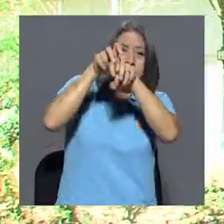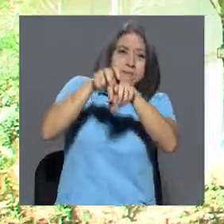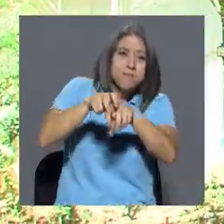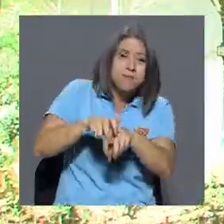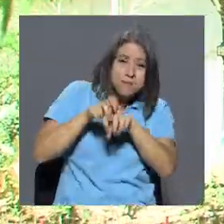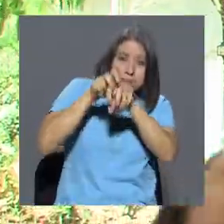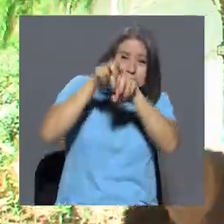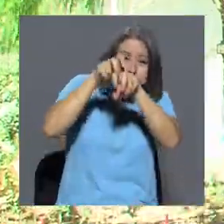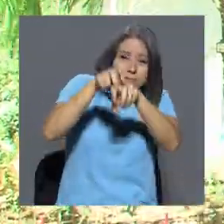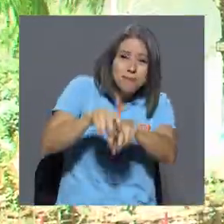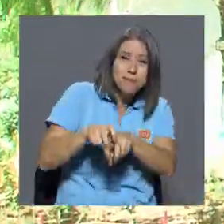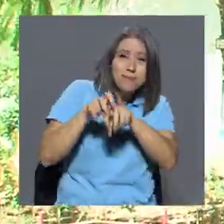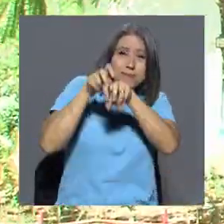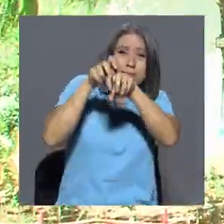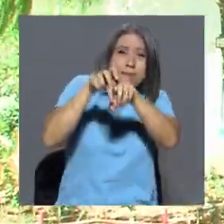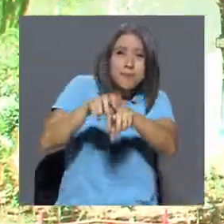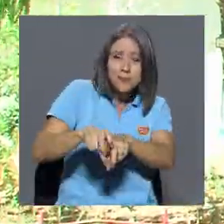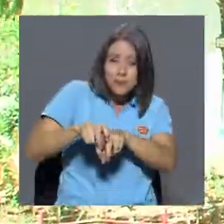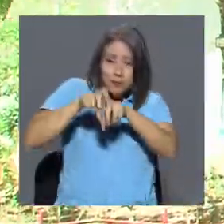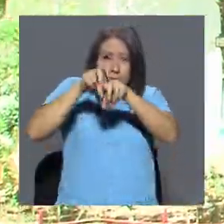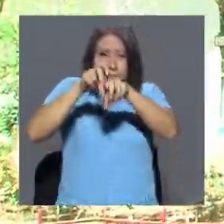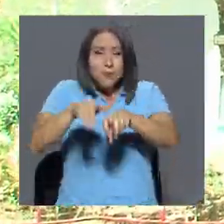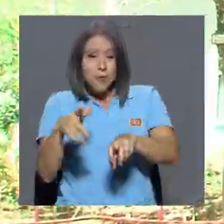¡Toro! ¡Jugada!